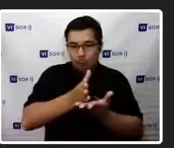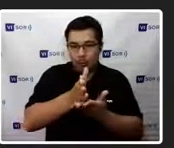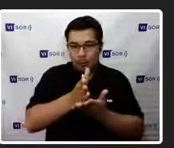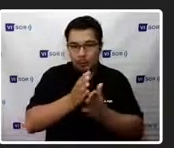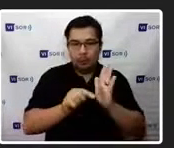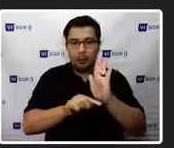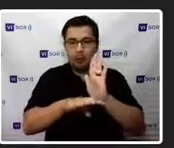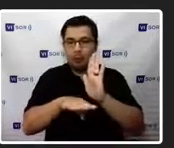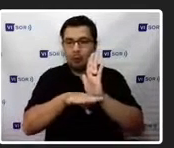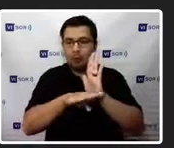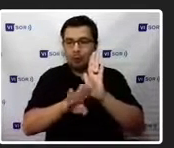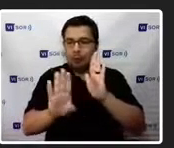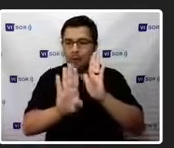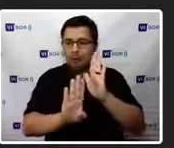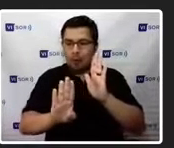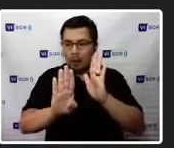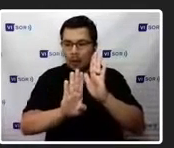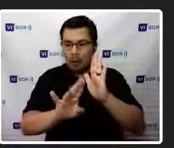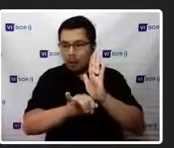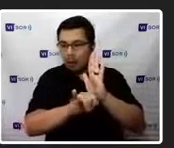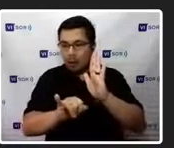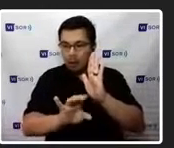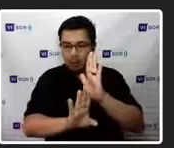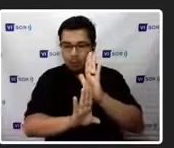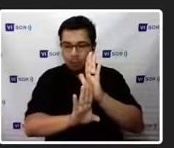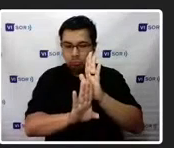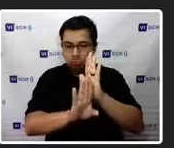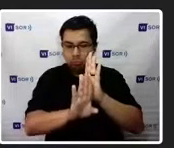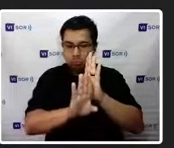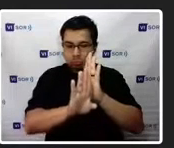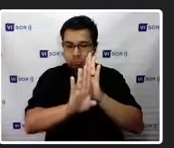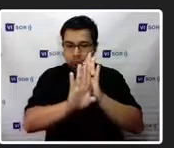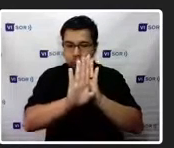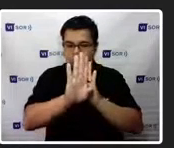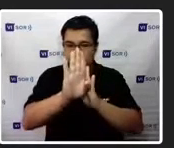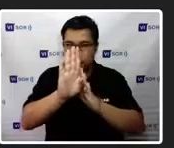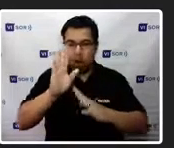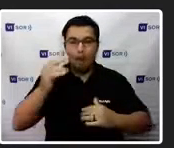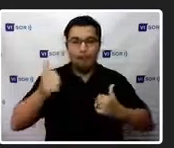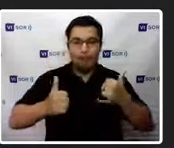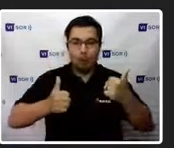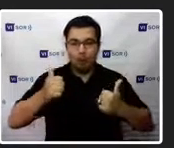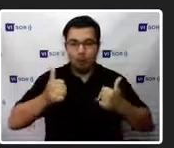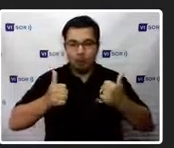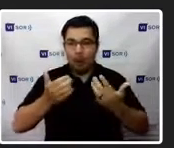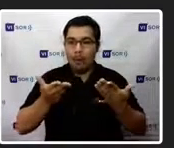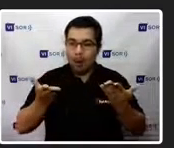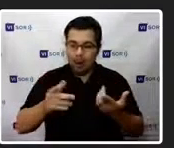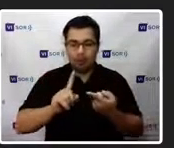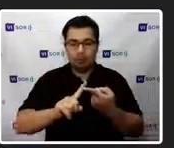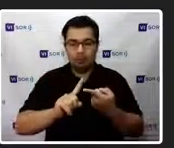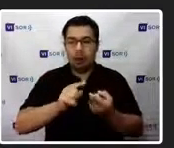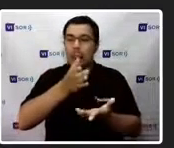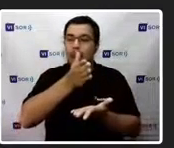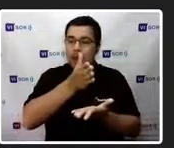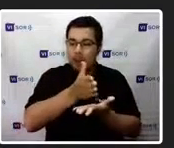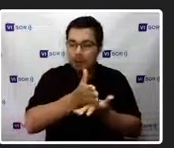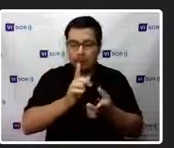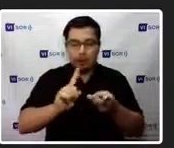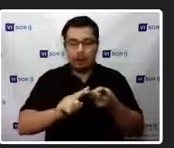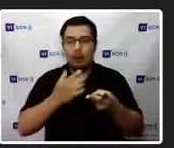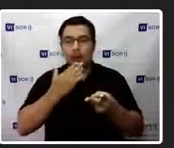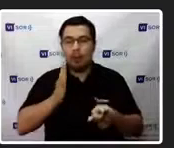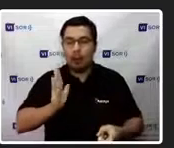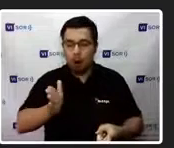va a ir puliendo y nos va a ir haciendo más profesionales. Y para eso hay que tener, digamos, disciplina y constancia en lo que vamos